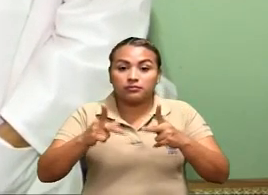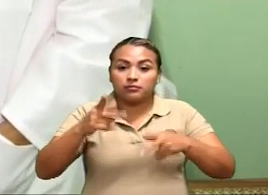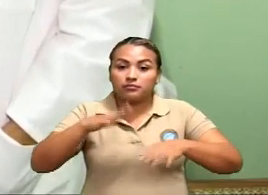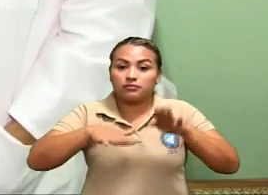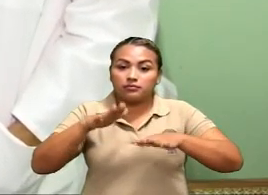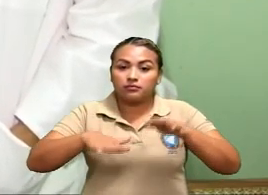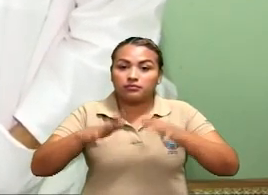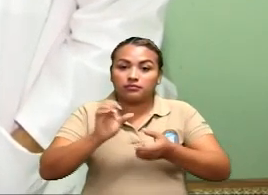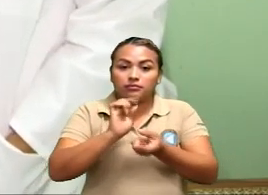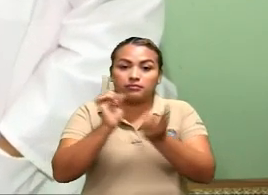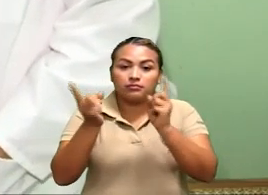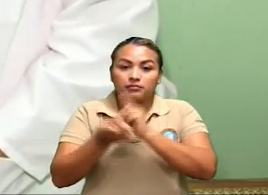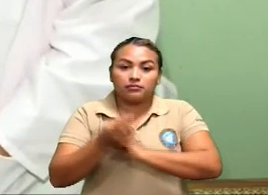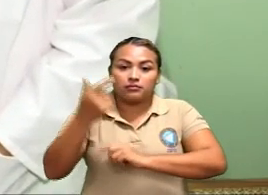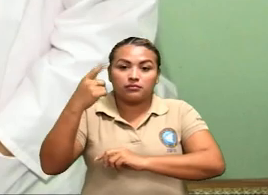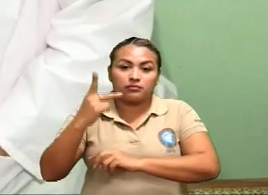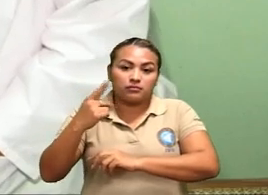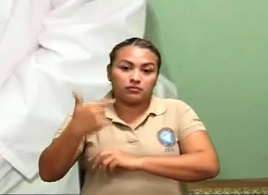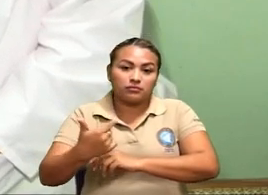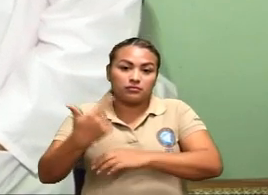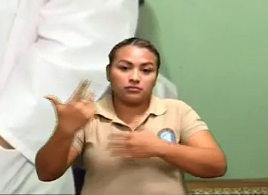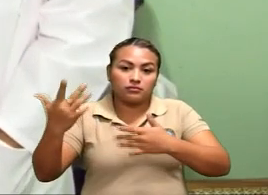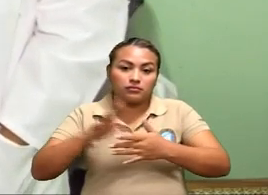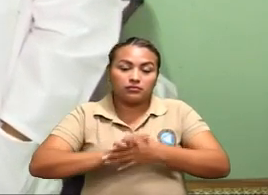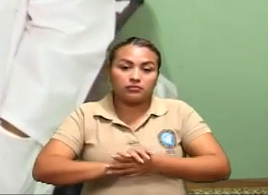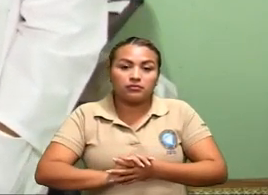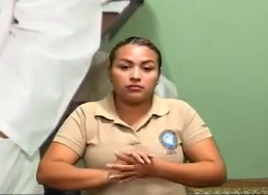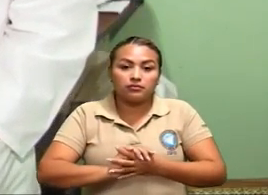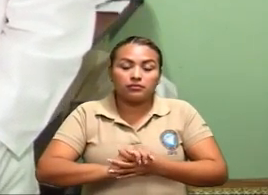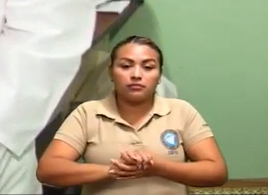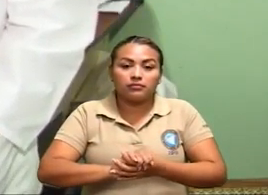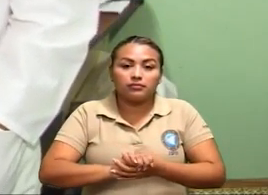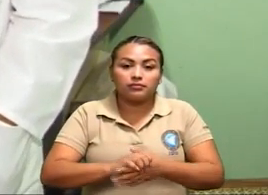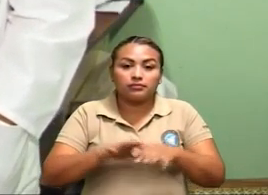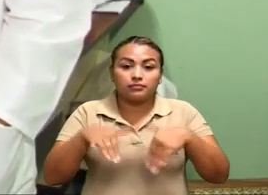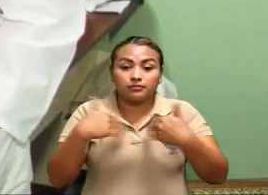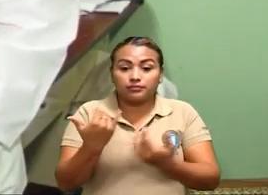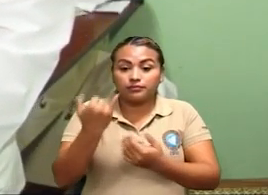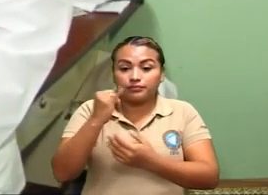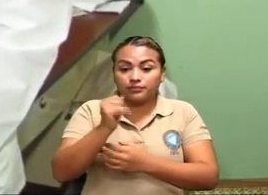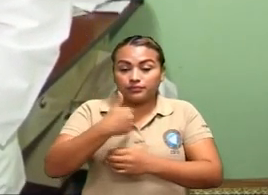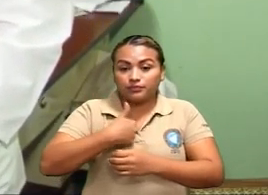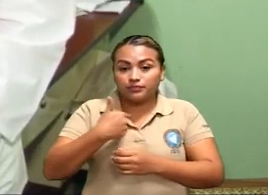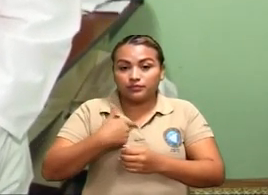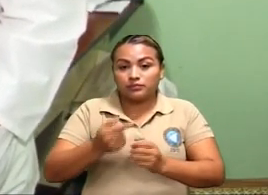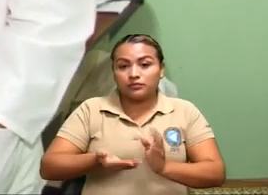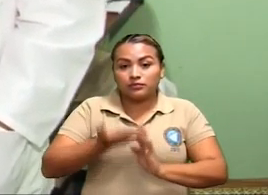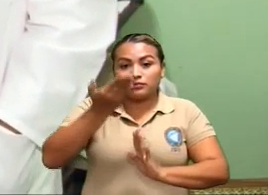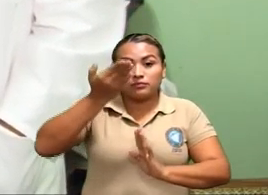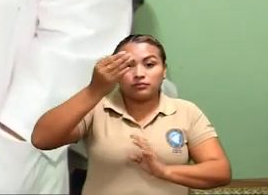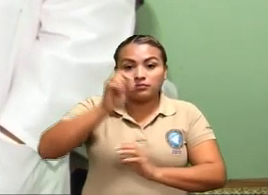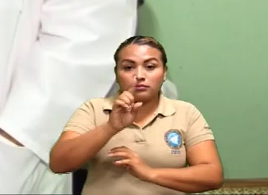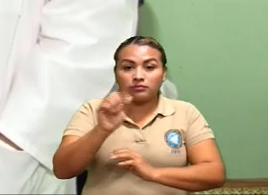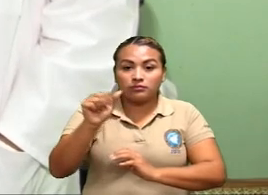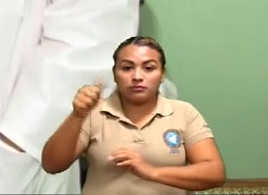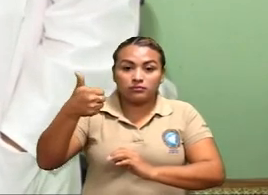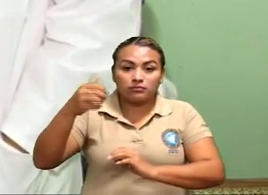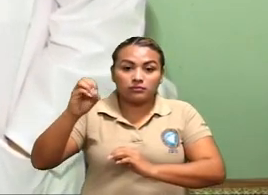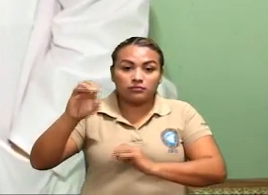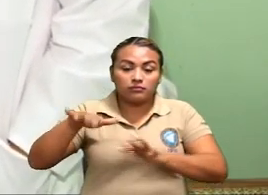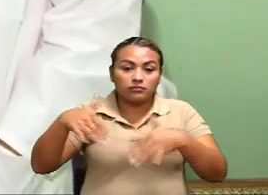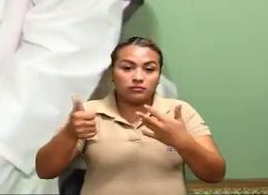la conversión es en kilos. Claro. Lo que hacemos es el índice de masa corporal. Entonces, si yo mido 1.60, mi peso ideal serían